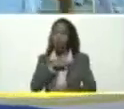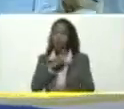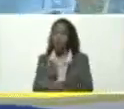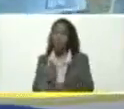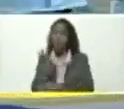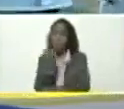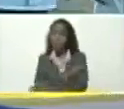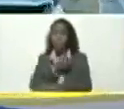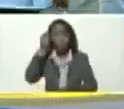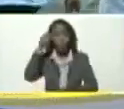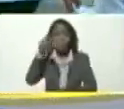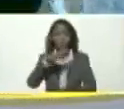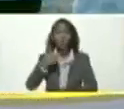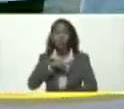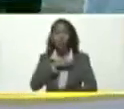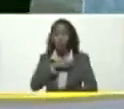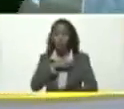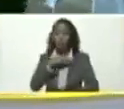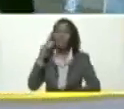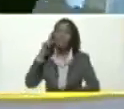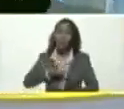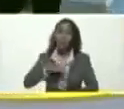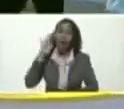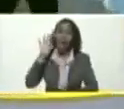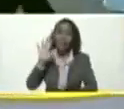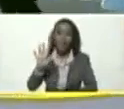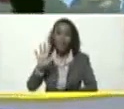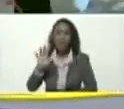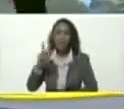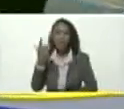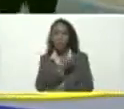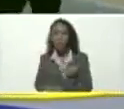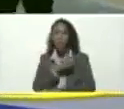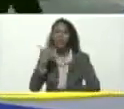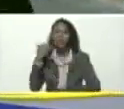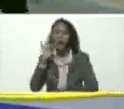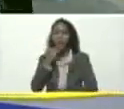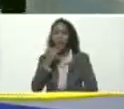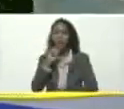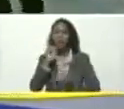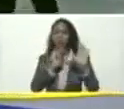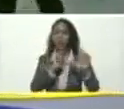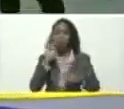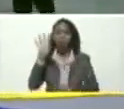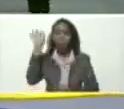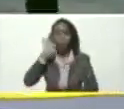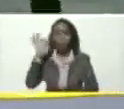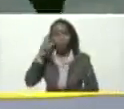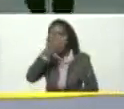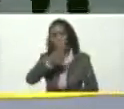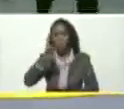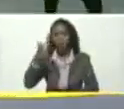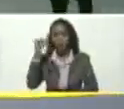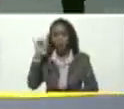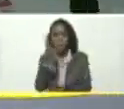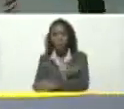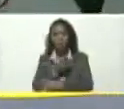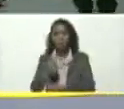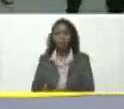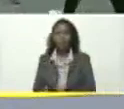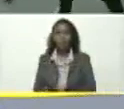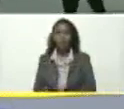pueblo y lo estamos vacunando. Y ya vamos por el 74% de personas vacunadas.